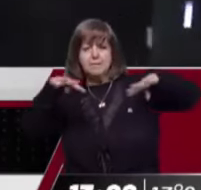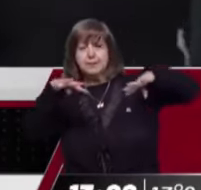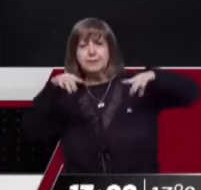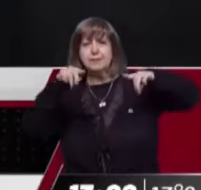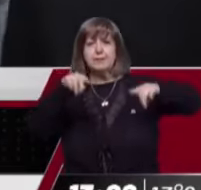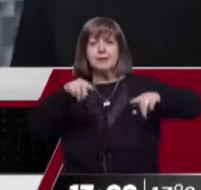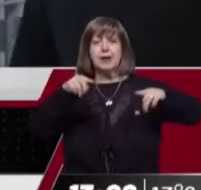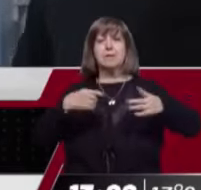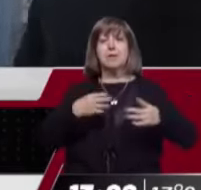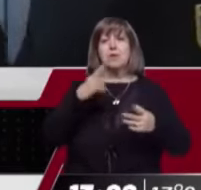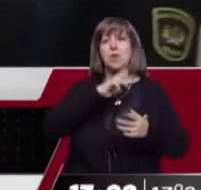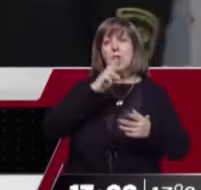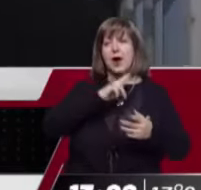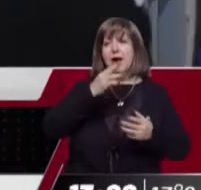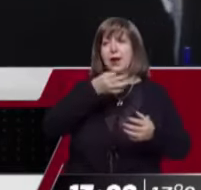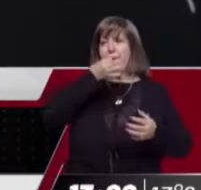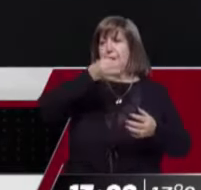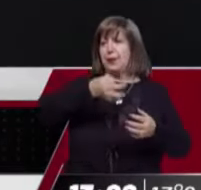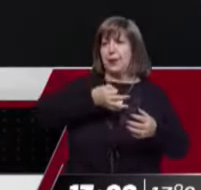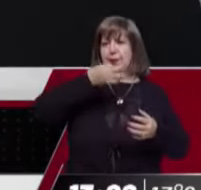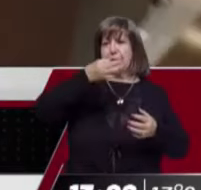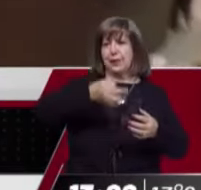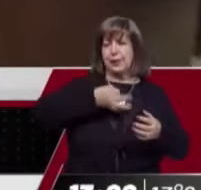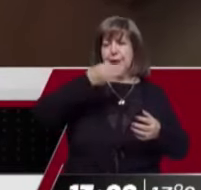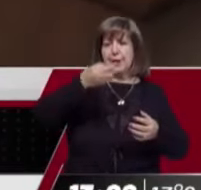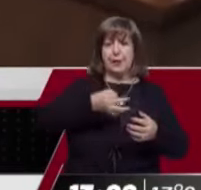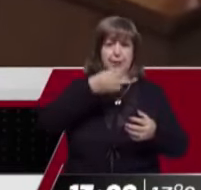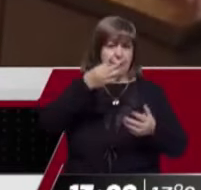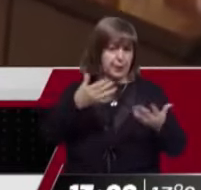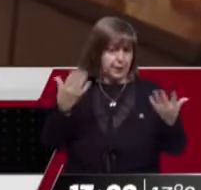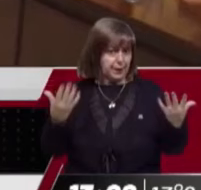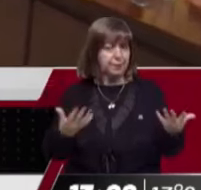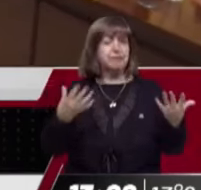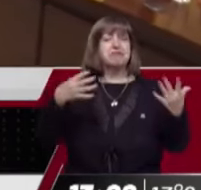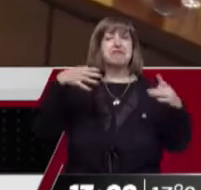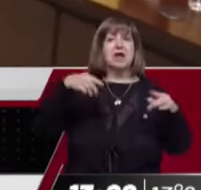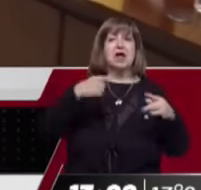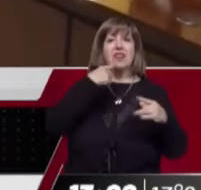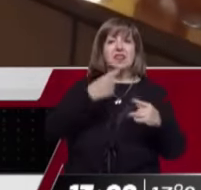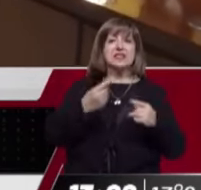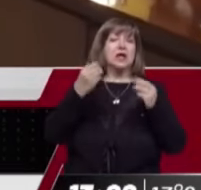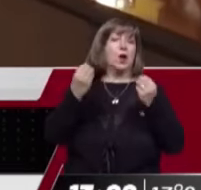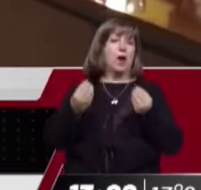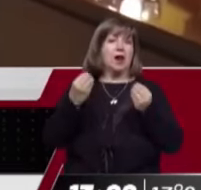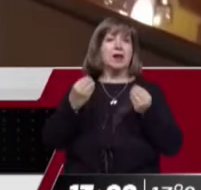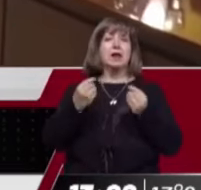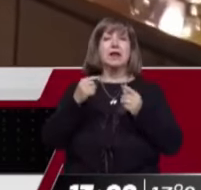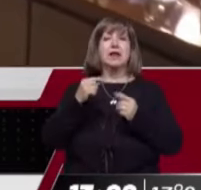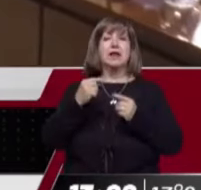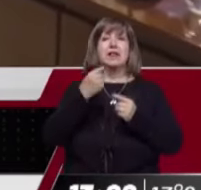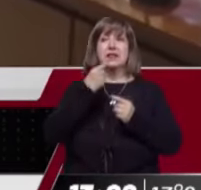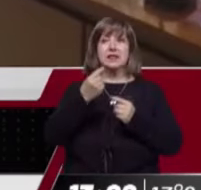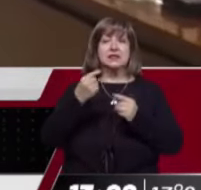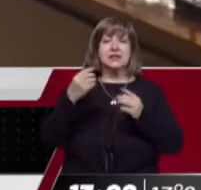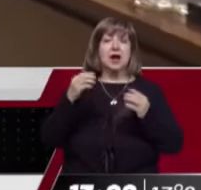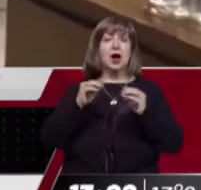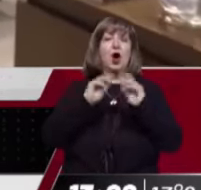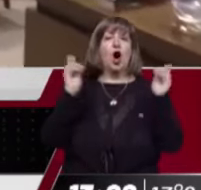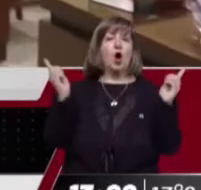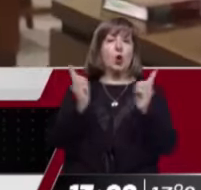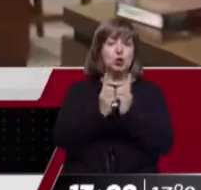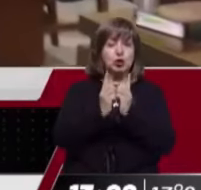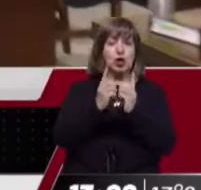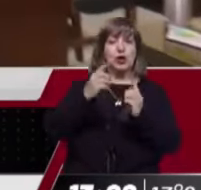basado en puntos fundamentales. En estos puntos fundamentales, el resultado que han arribado son los siguientes, en los cuales la señora